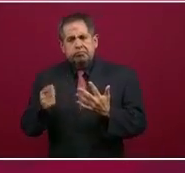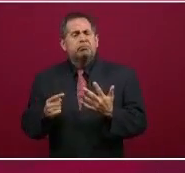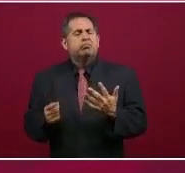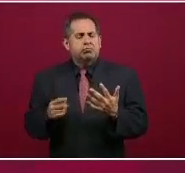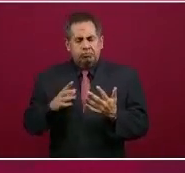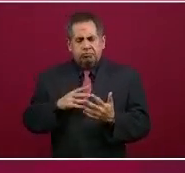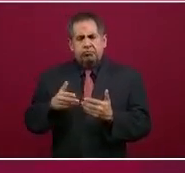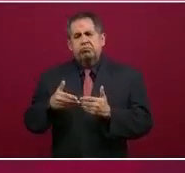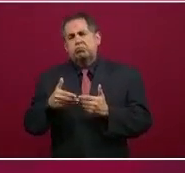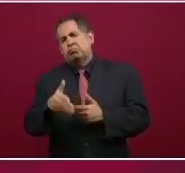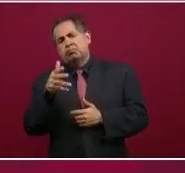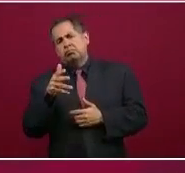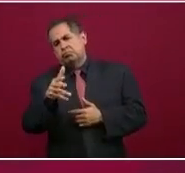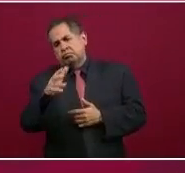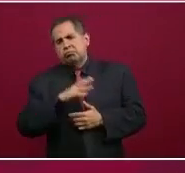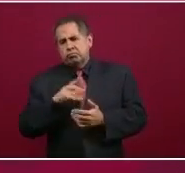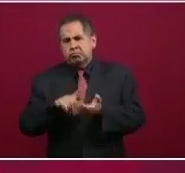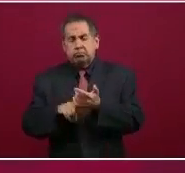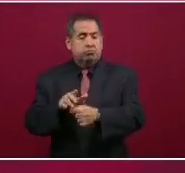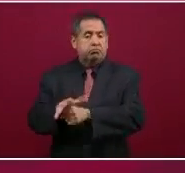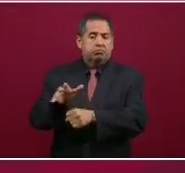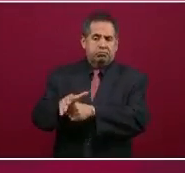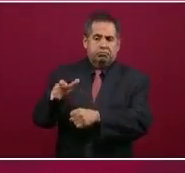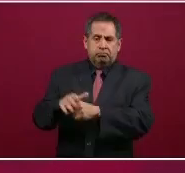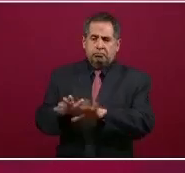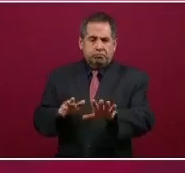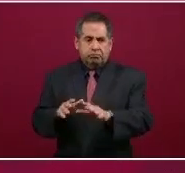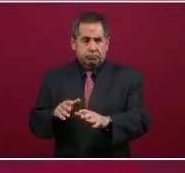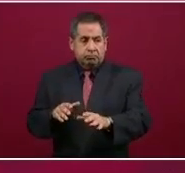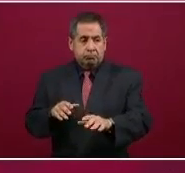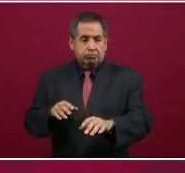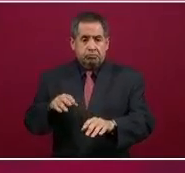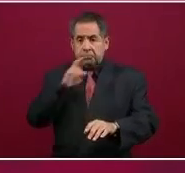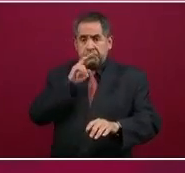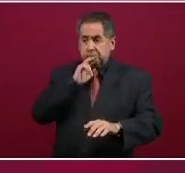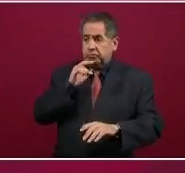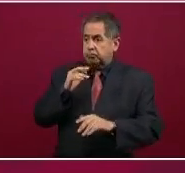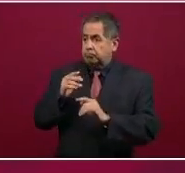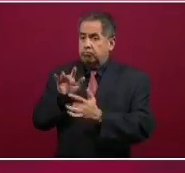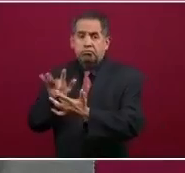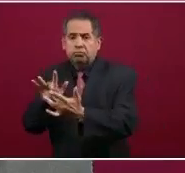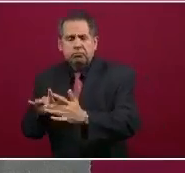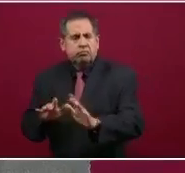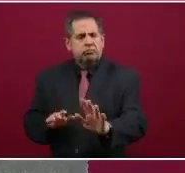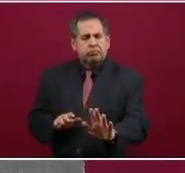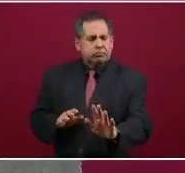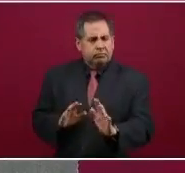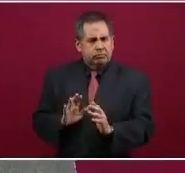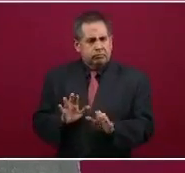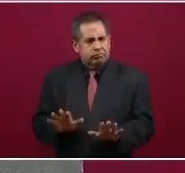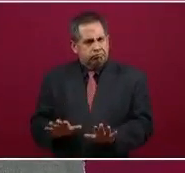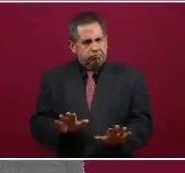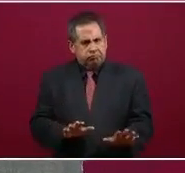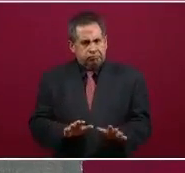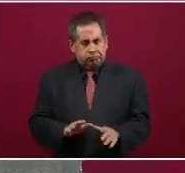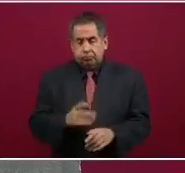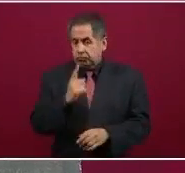posibilidades hacia adelante, pero no queremos adelantar nada. Desde luego, lo que